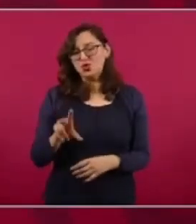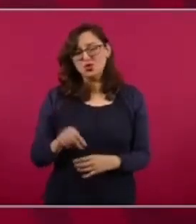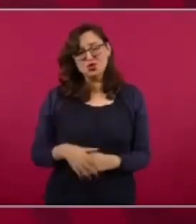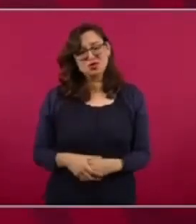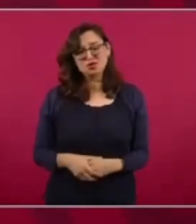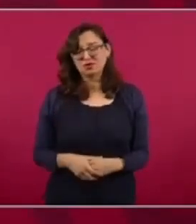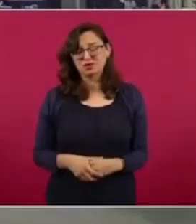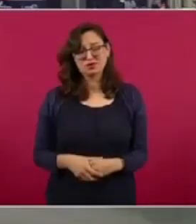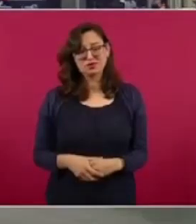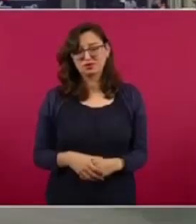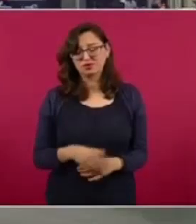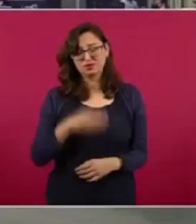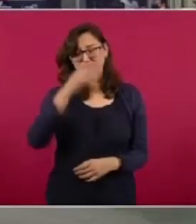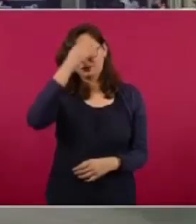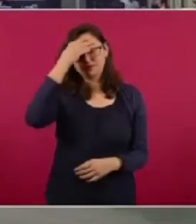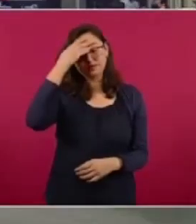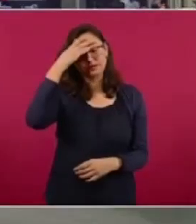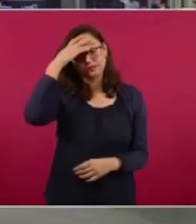No.